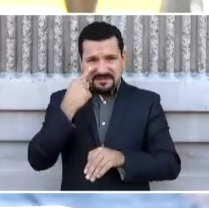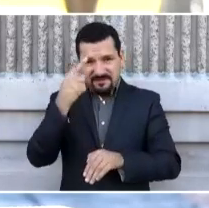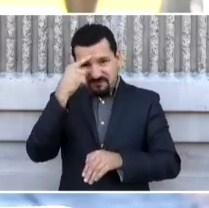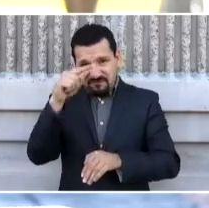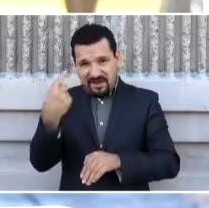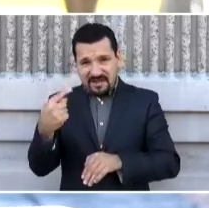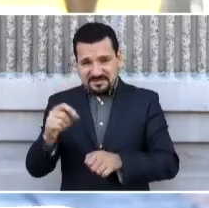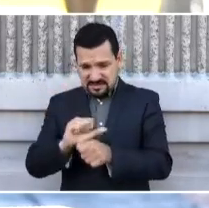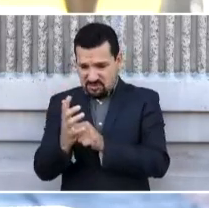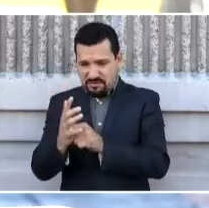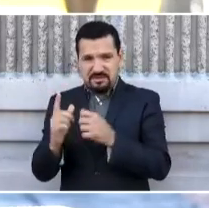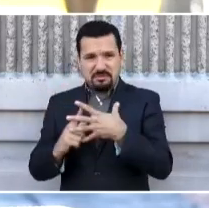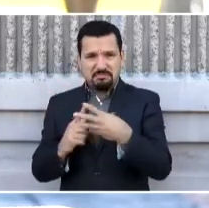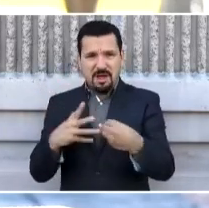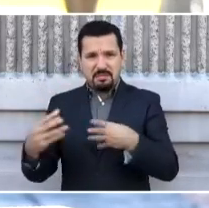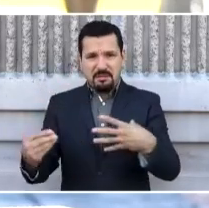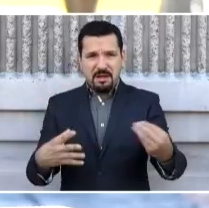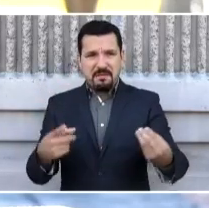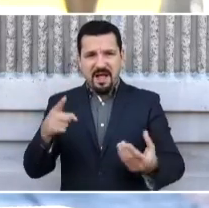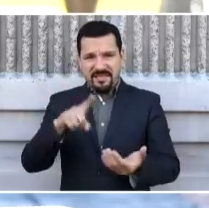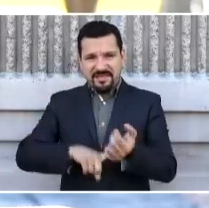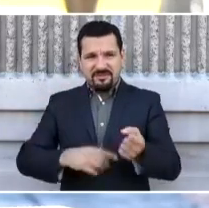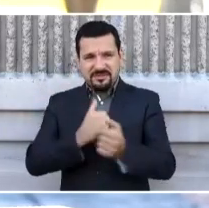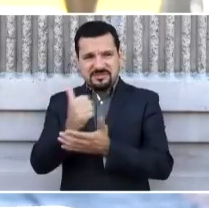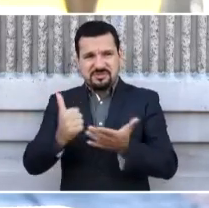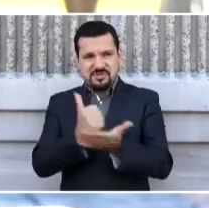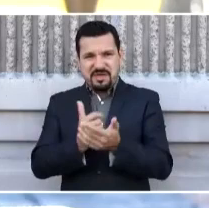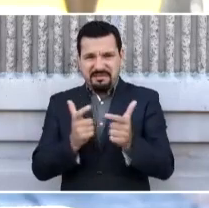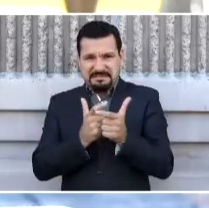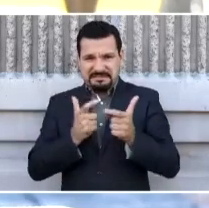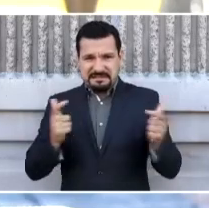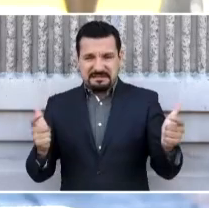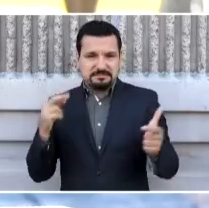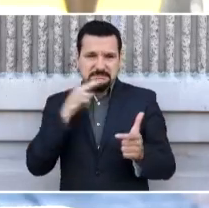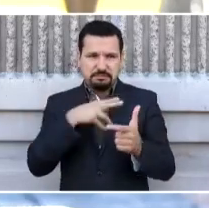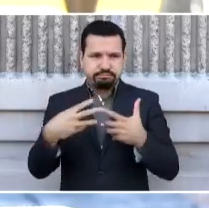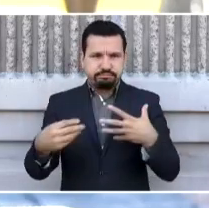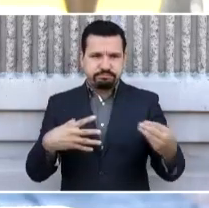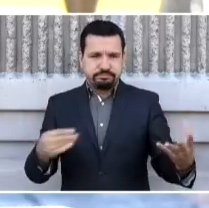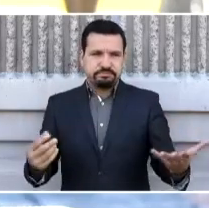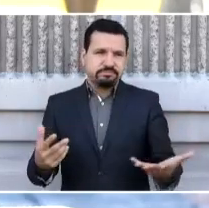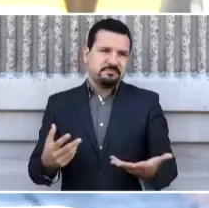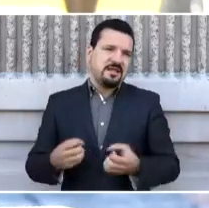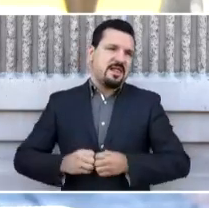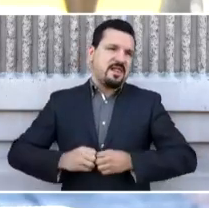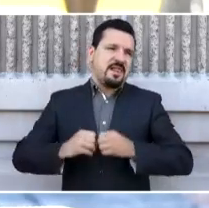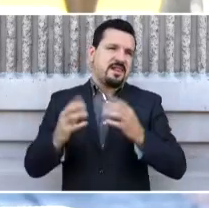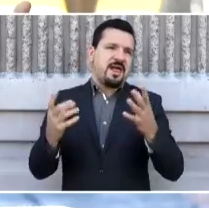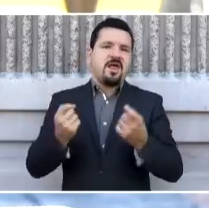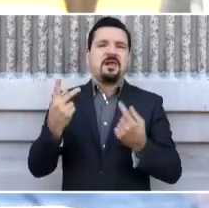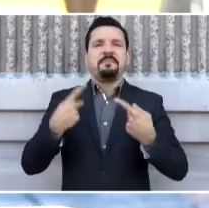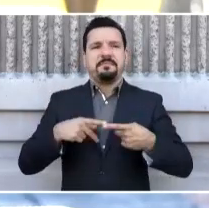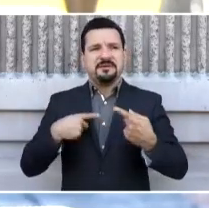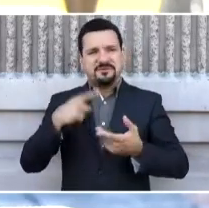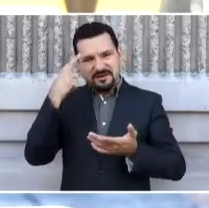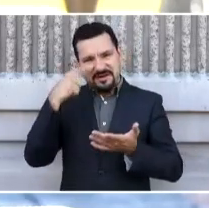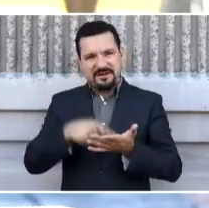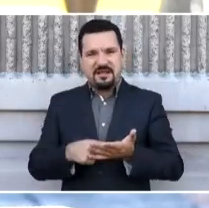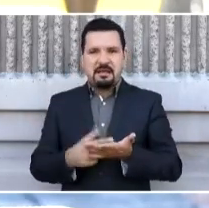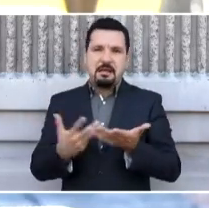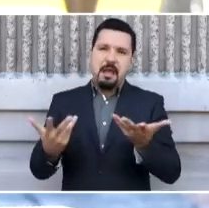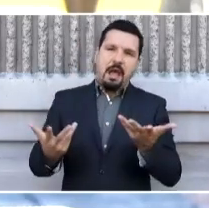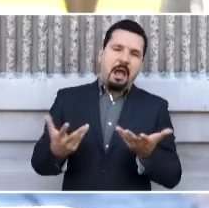se dispersa por grandes núcleos urbanos, ¿no? Evidentemente, algunos argumentarán que pues es porque tenemos una